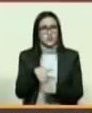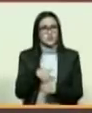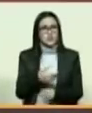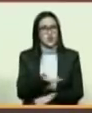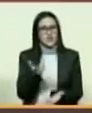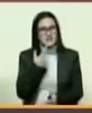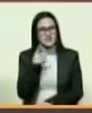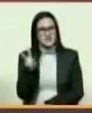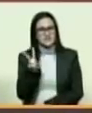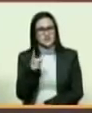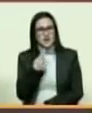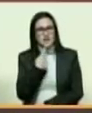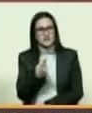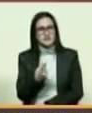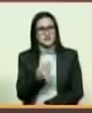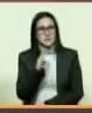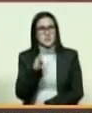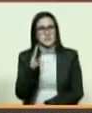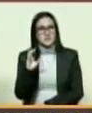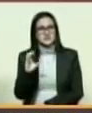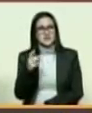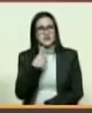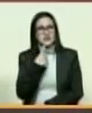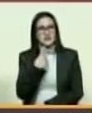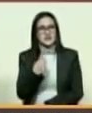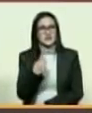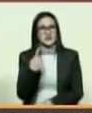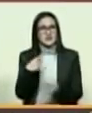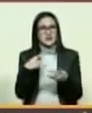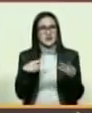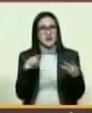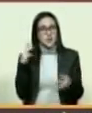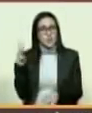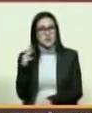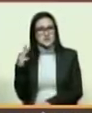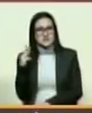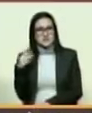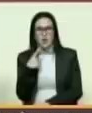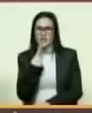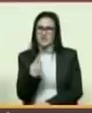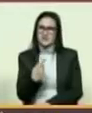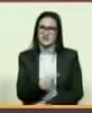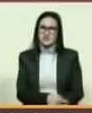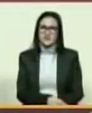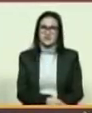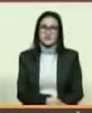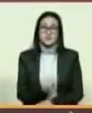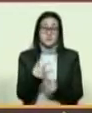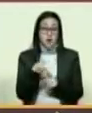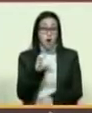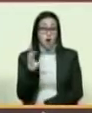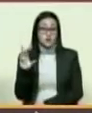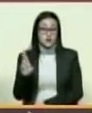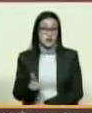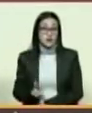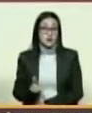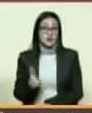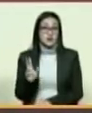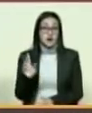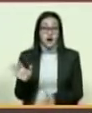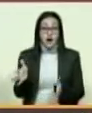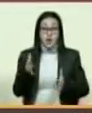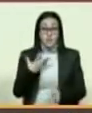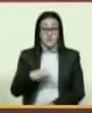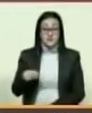país? ¿Qué diría la BBC? ¿Qué diría Reuters? ¿Qué diría el Washington Post? Pero en Costa Rica El que llegó primero